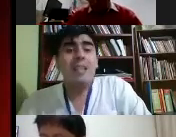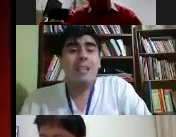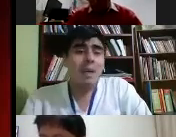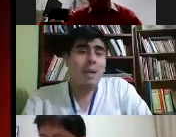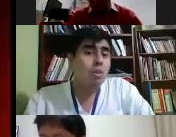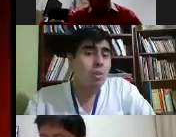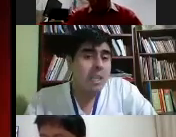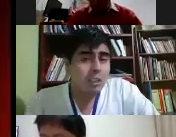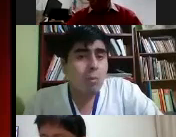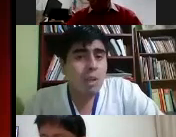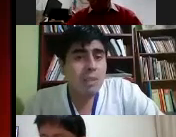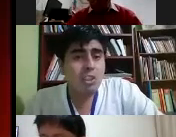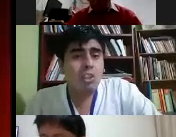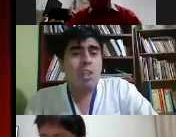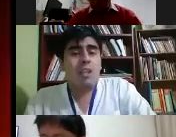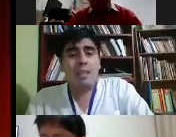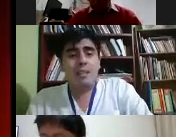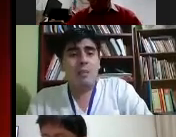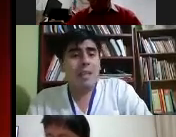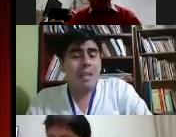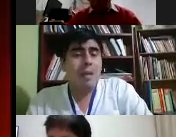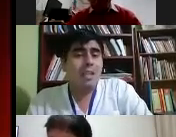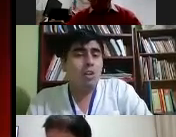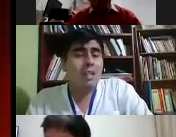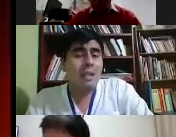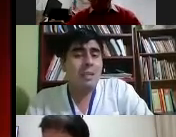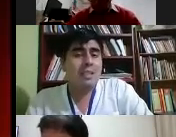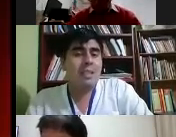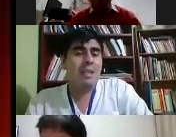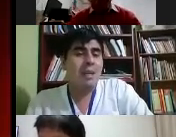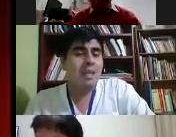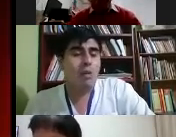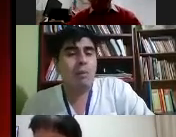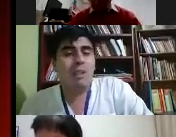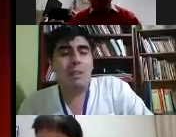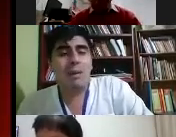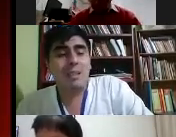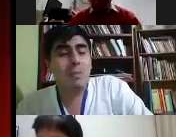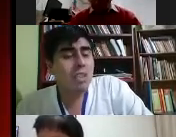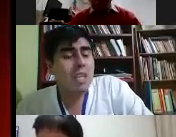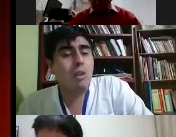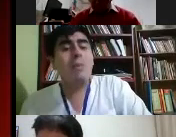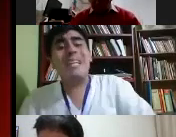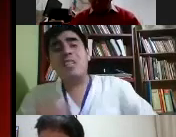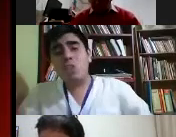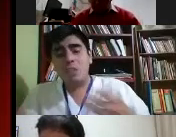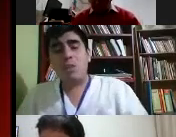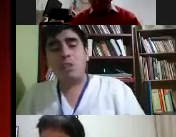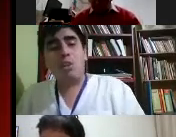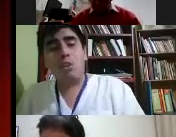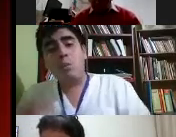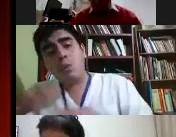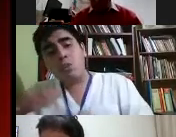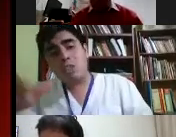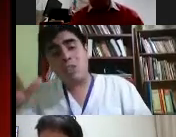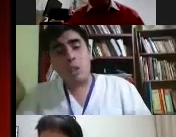pelotas, trabajamos en un gimnasio, como les menciono. Si ven acá la imagen, no es realmente la imagen en la cual vamos a trabajar 100%, hay variaciones porque